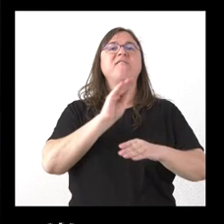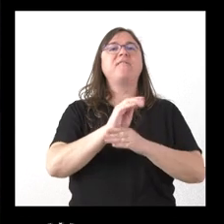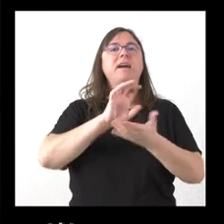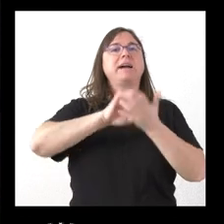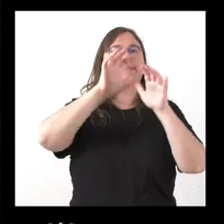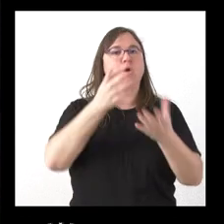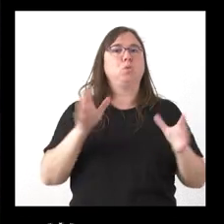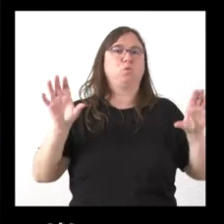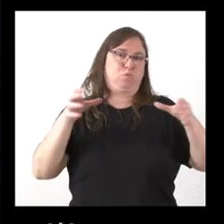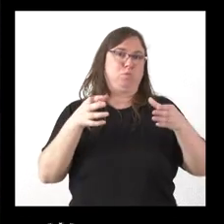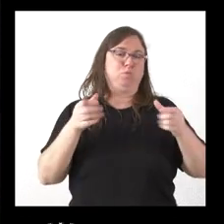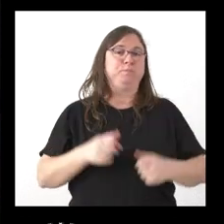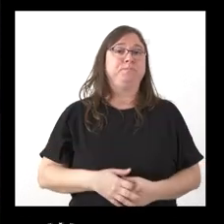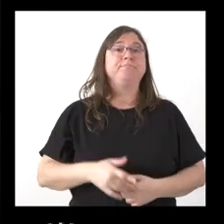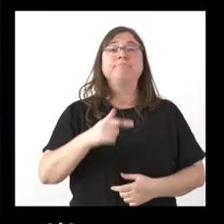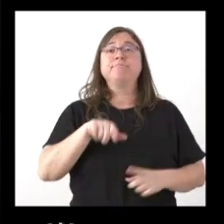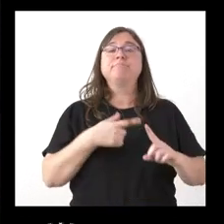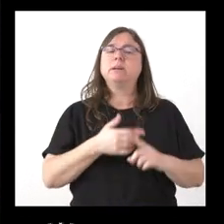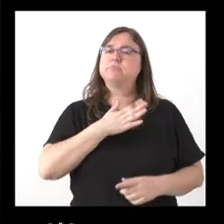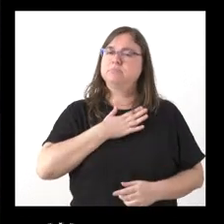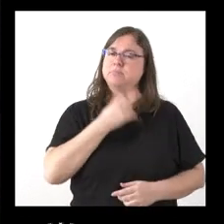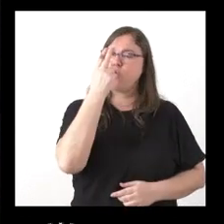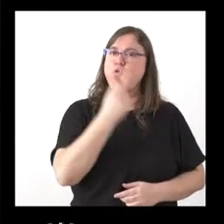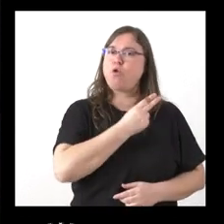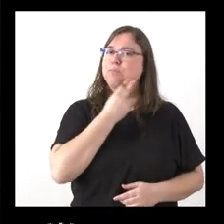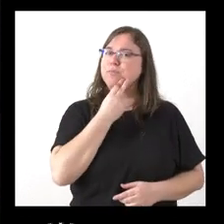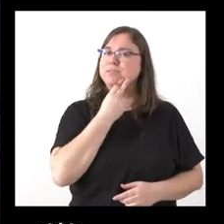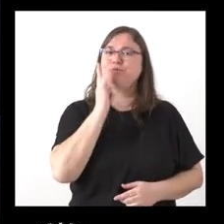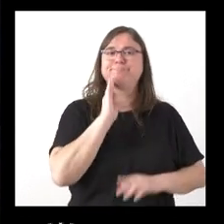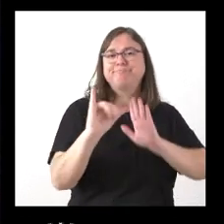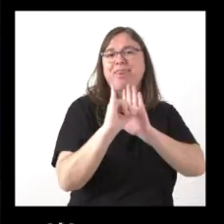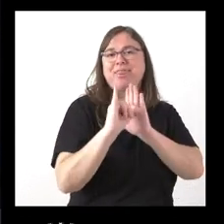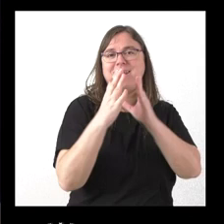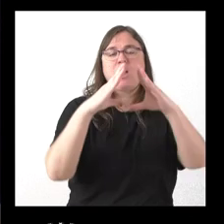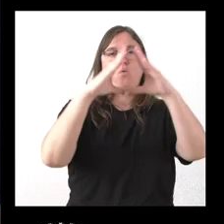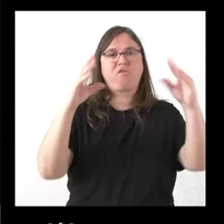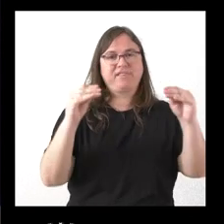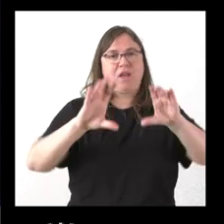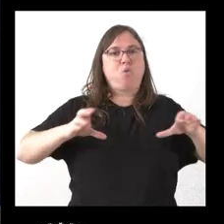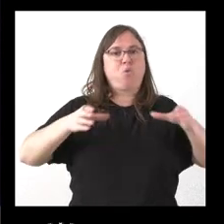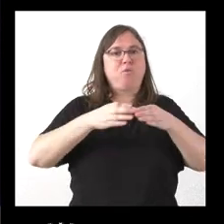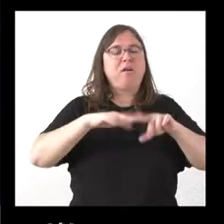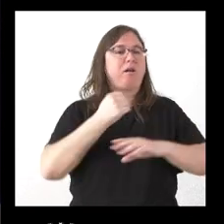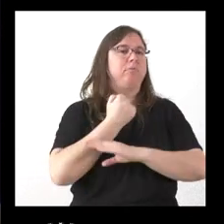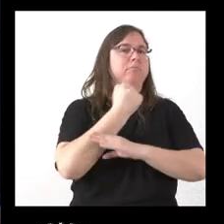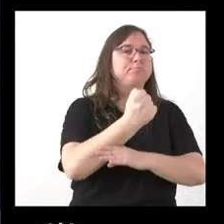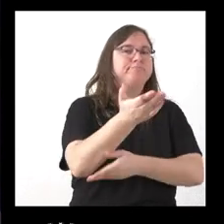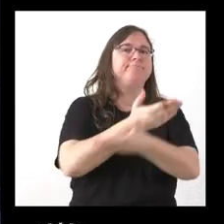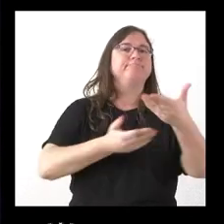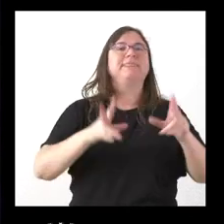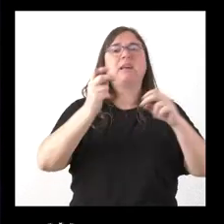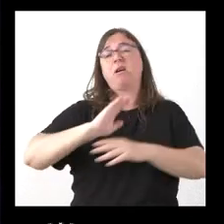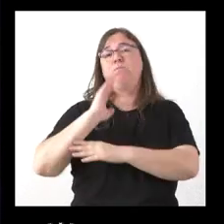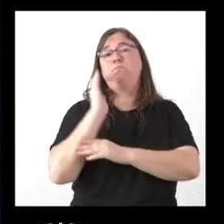esto se une nuevamente nuestro compromiso y cercanía a la Universitaria y nos ponemos de su lado en relación con el